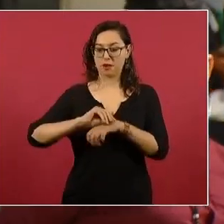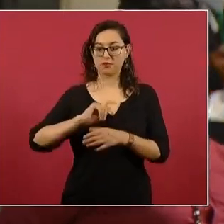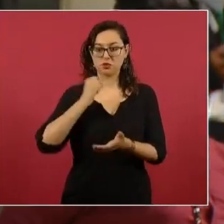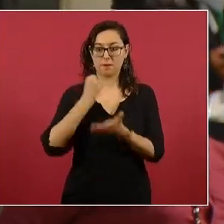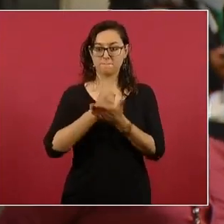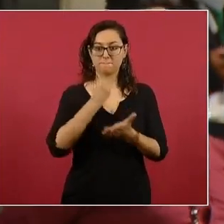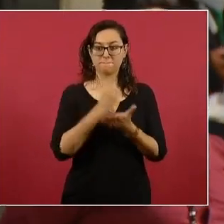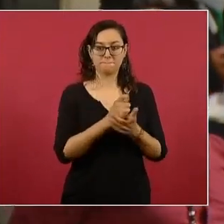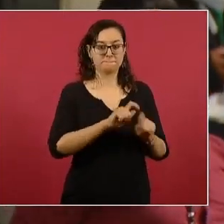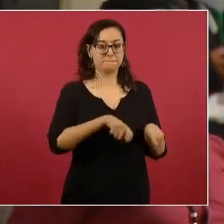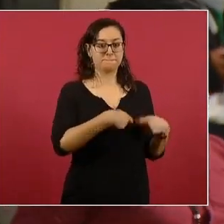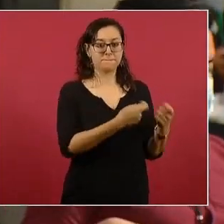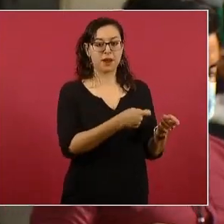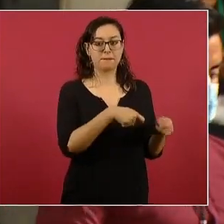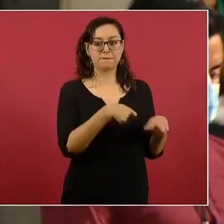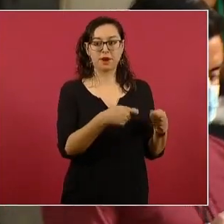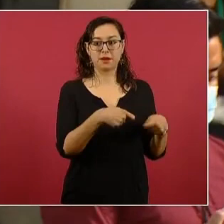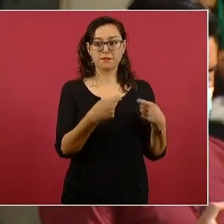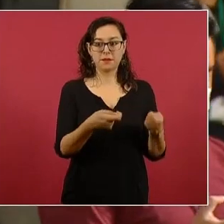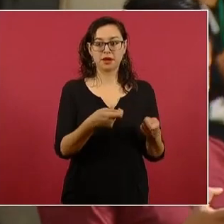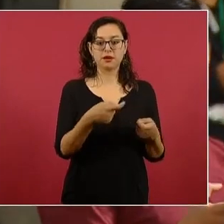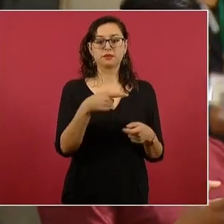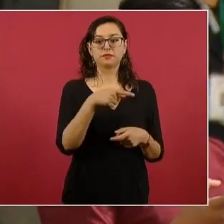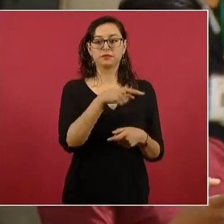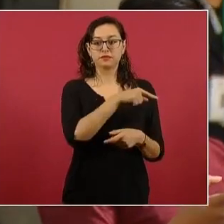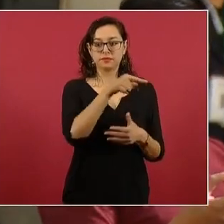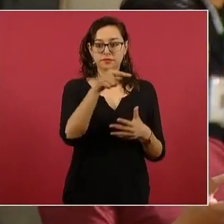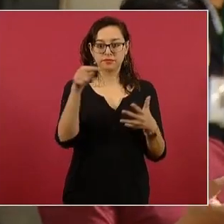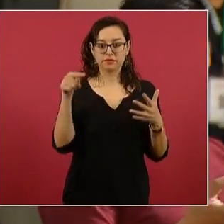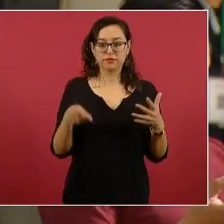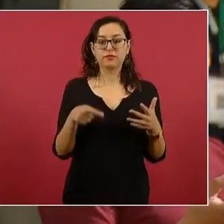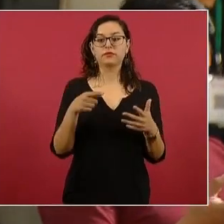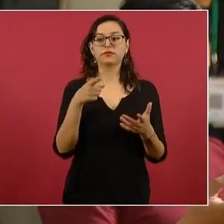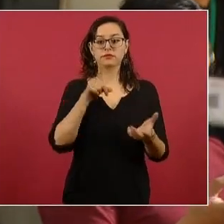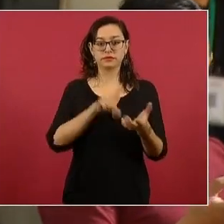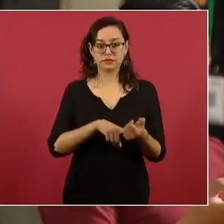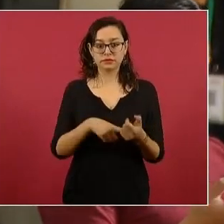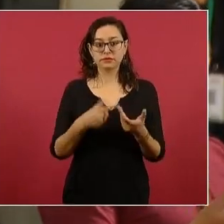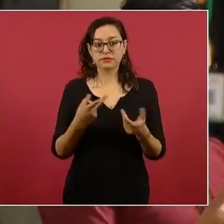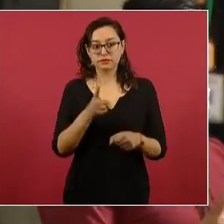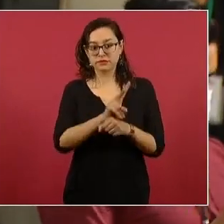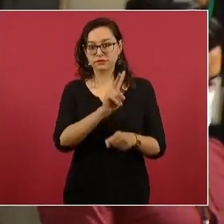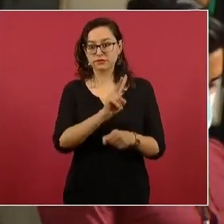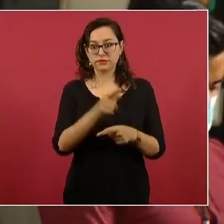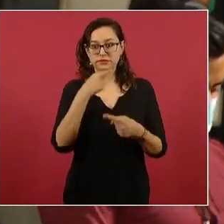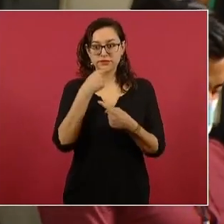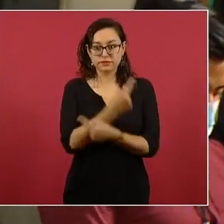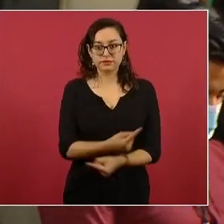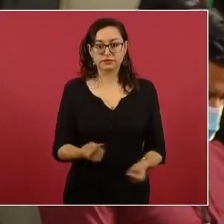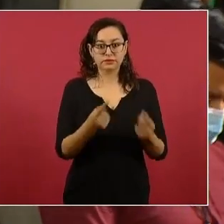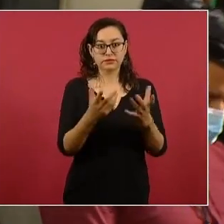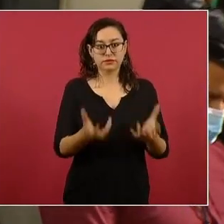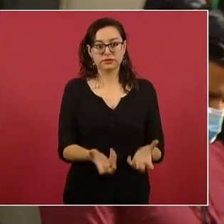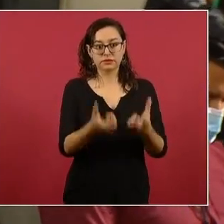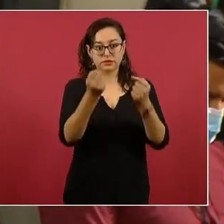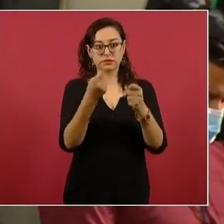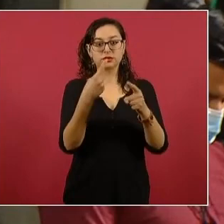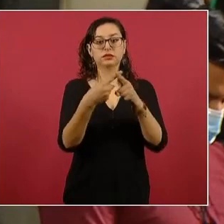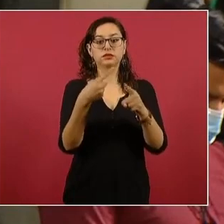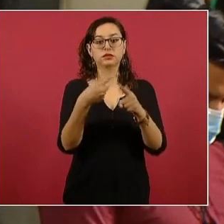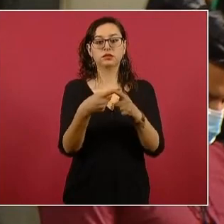irregulares de sus familiares? Pero sobre todo, ¿quién revisará estos refugios y rescatará rescatará a todos los menores. Podrá ser Alejandro